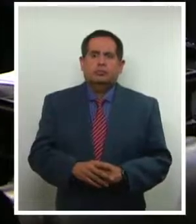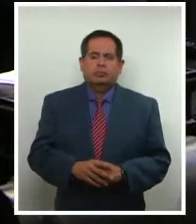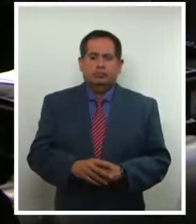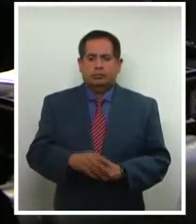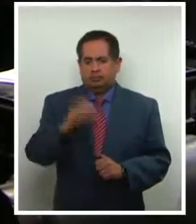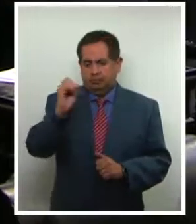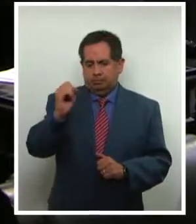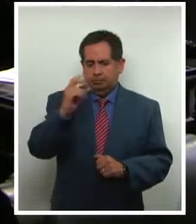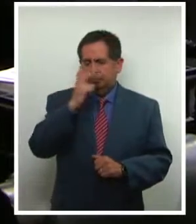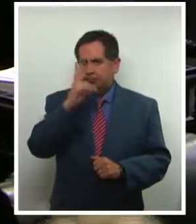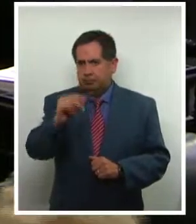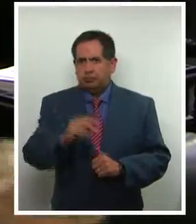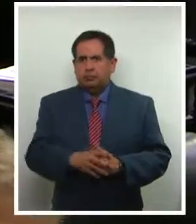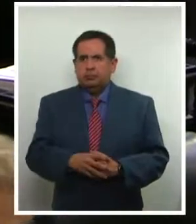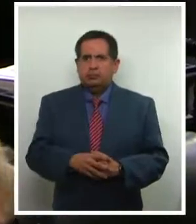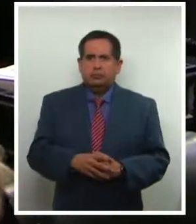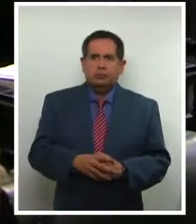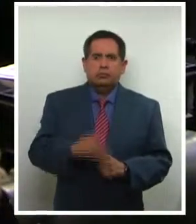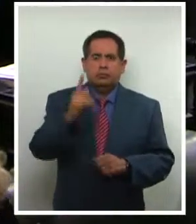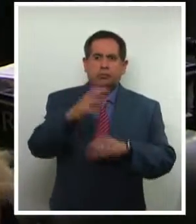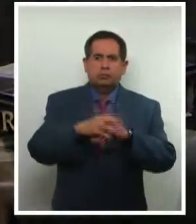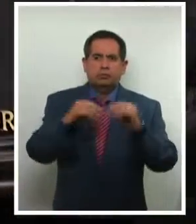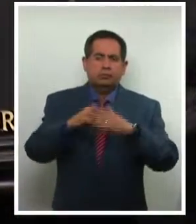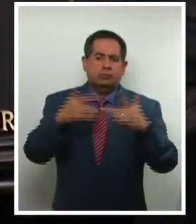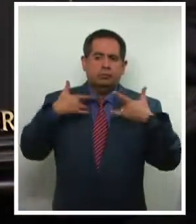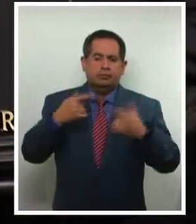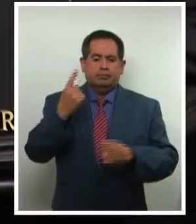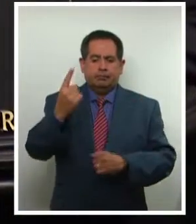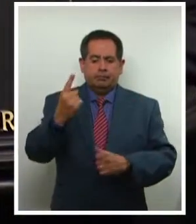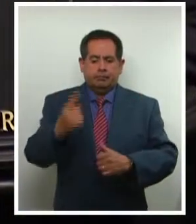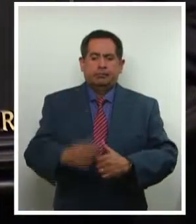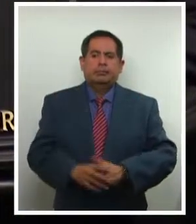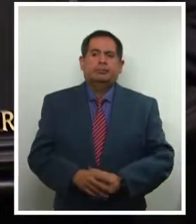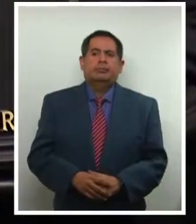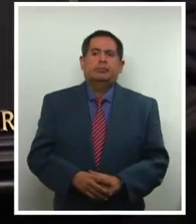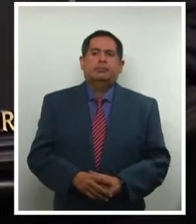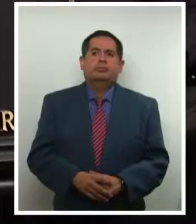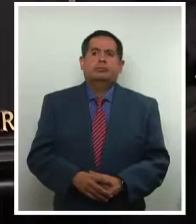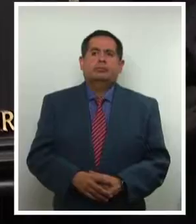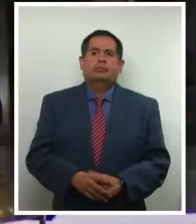en contra y una abstención.